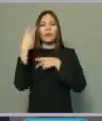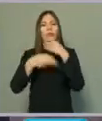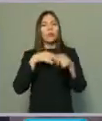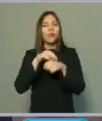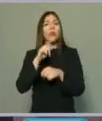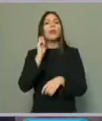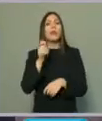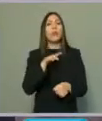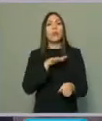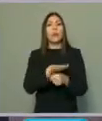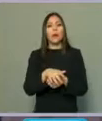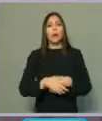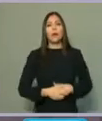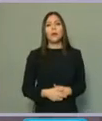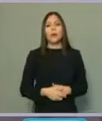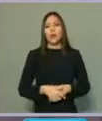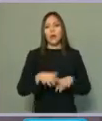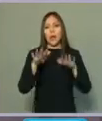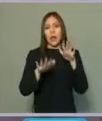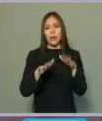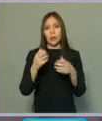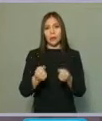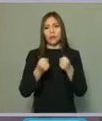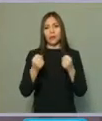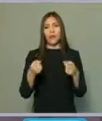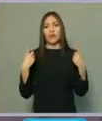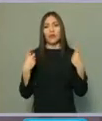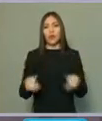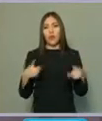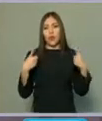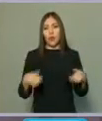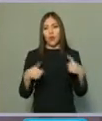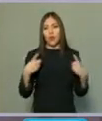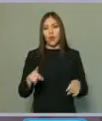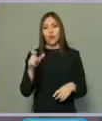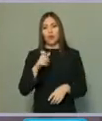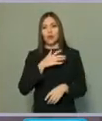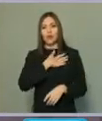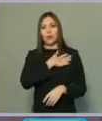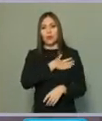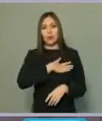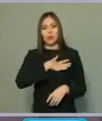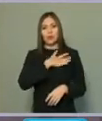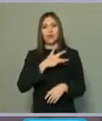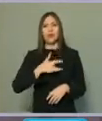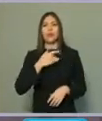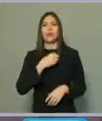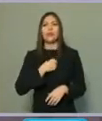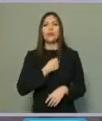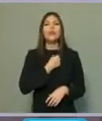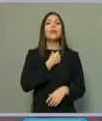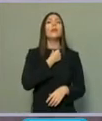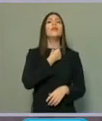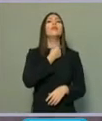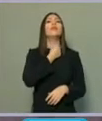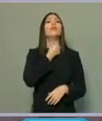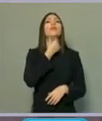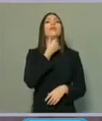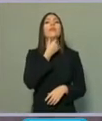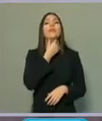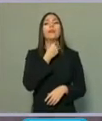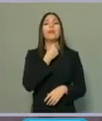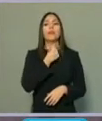obviamente en el cuadro agudo, el dolor, ¿no? El dolor precordial en esta zona de aquí que se irradia o corre hacia el cuello,